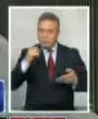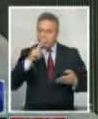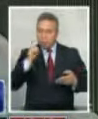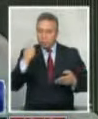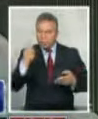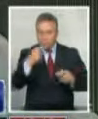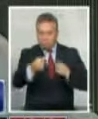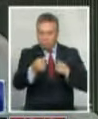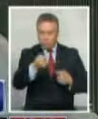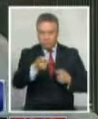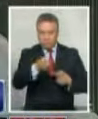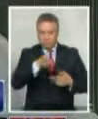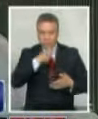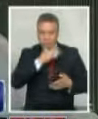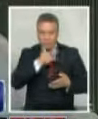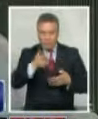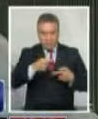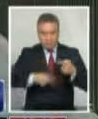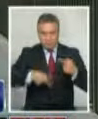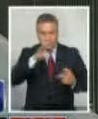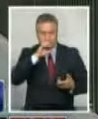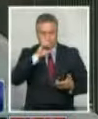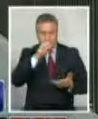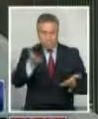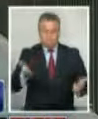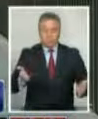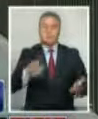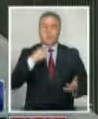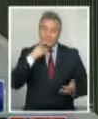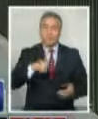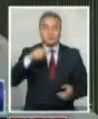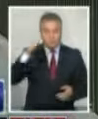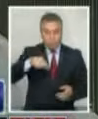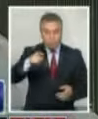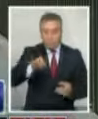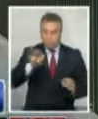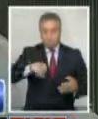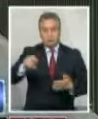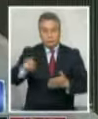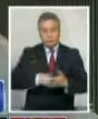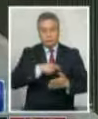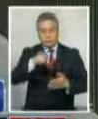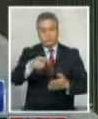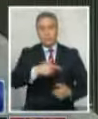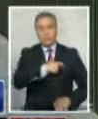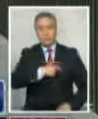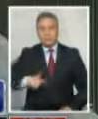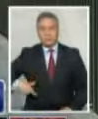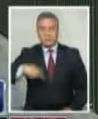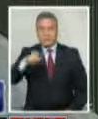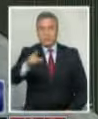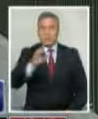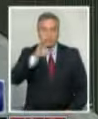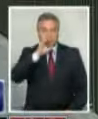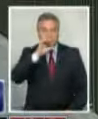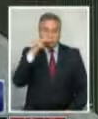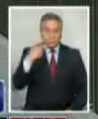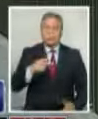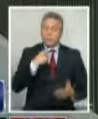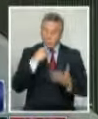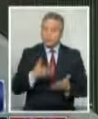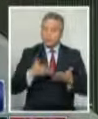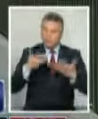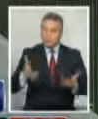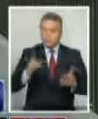asidero jurídico, y eso es lo que estamos viendo ahora. El decreto supremo firmado por el presidente Ollanta Humala recoge la